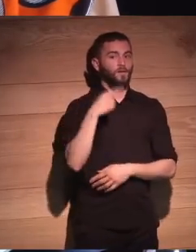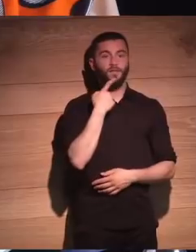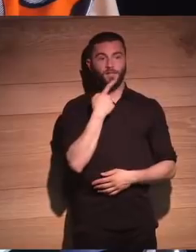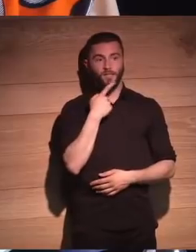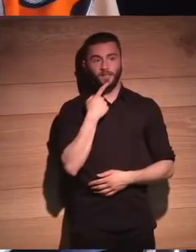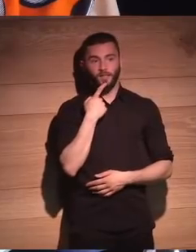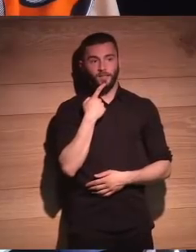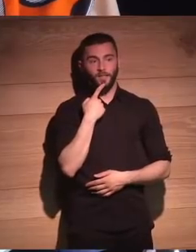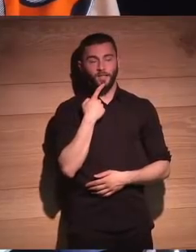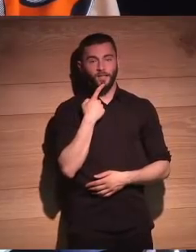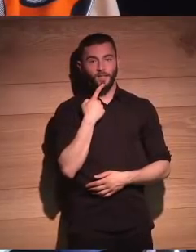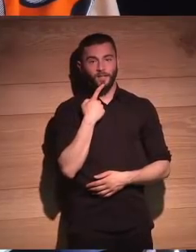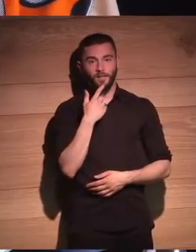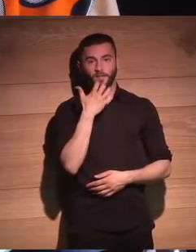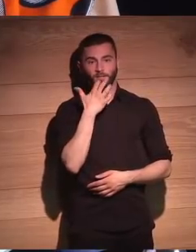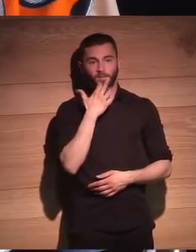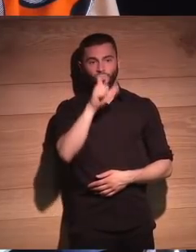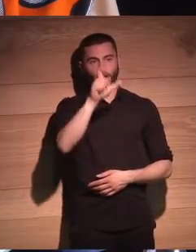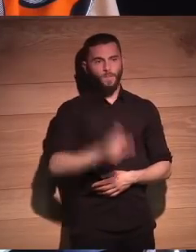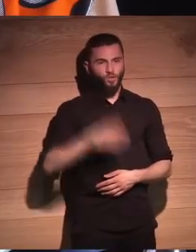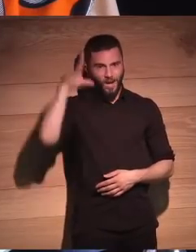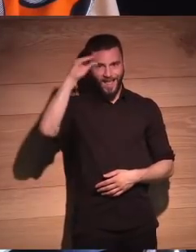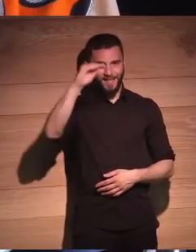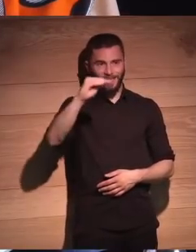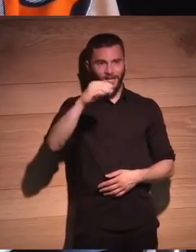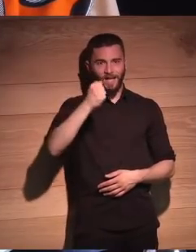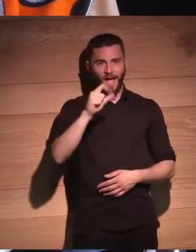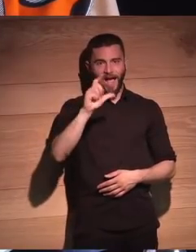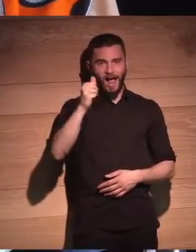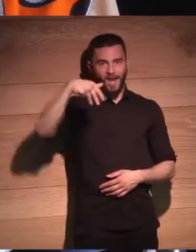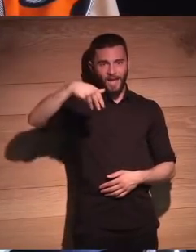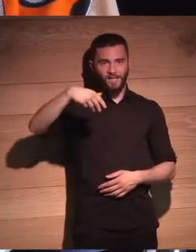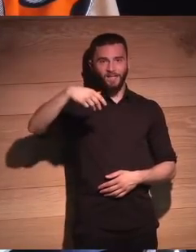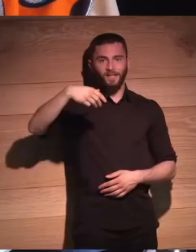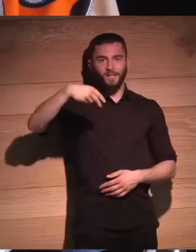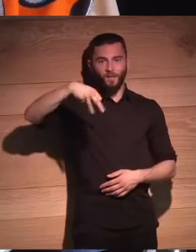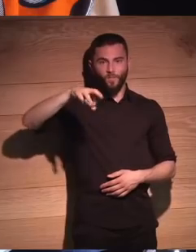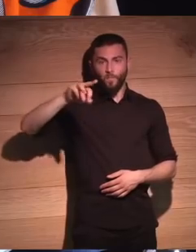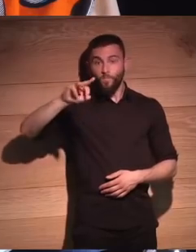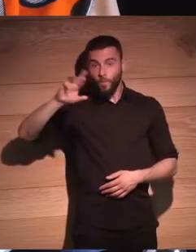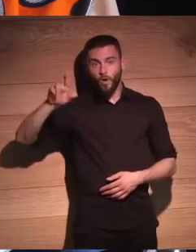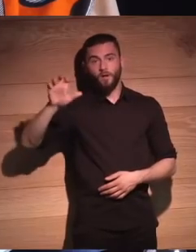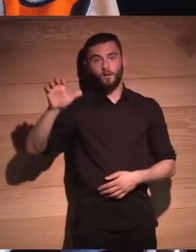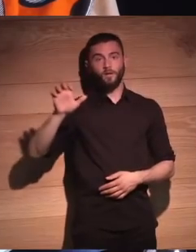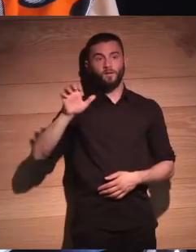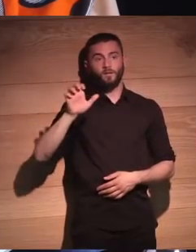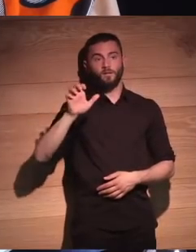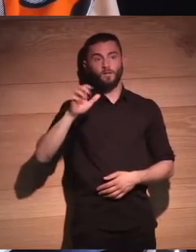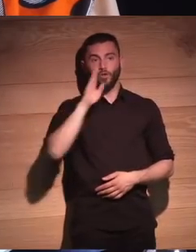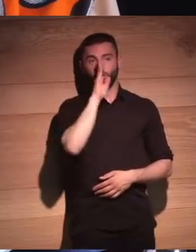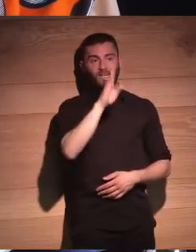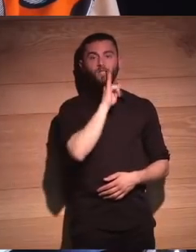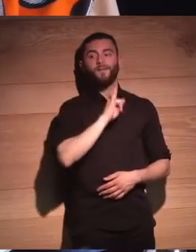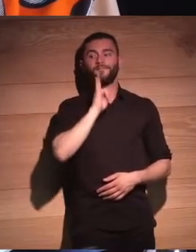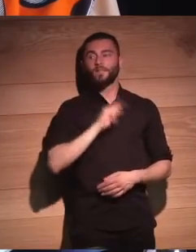doy la vuelta al revés, ¿no? Cuando das con un tipo tan inteligente como puede ser Alan Moore, ¿no? Que te coge precisamente a todos esos héroes clásicos de la